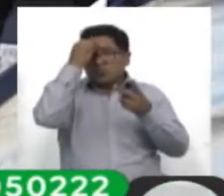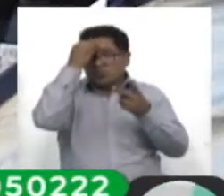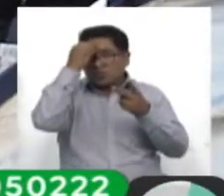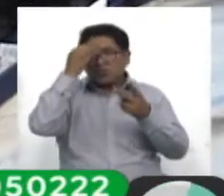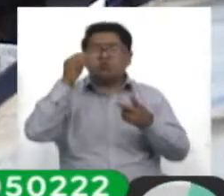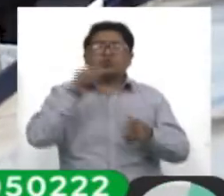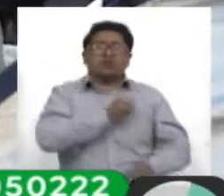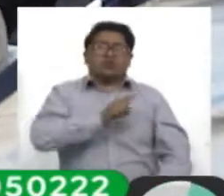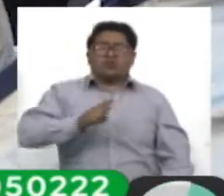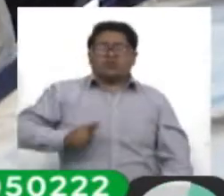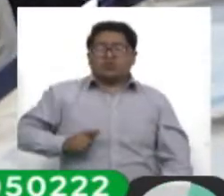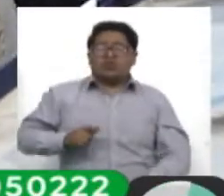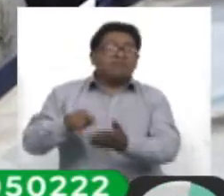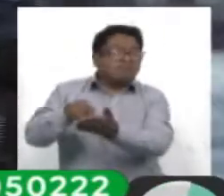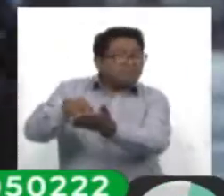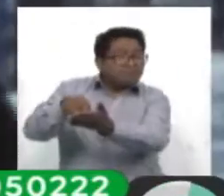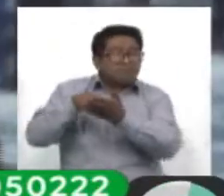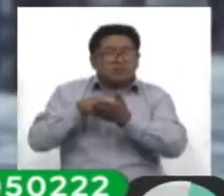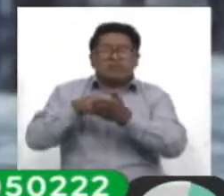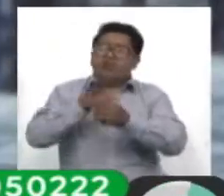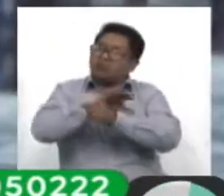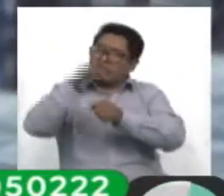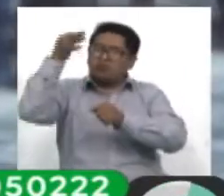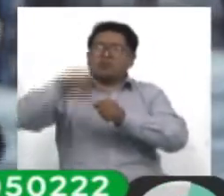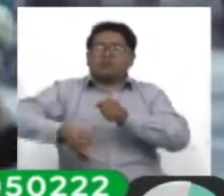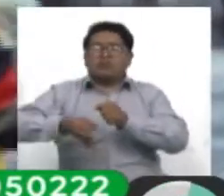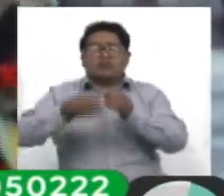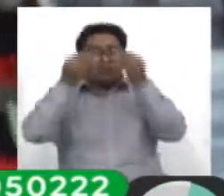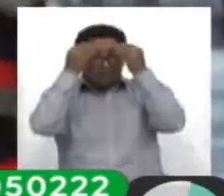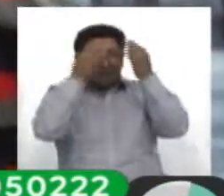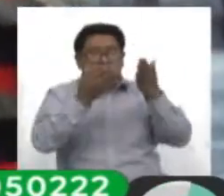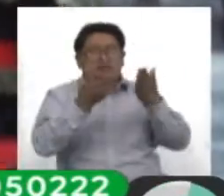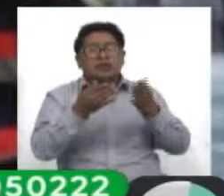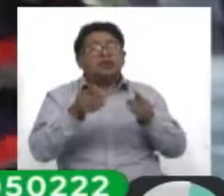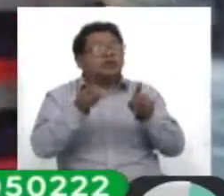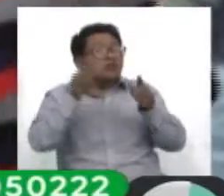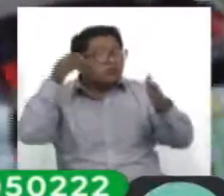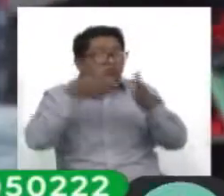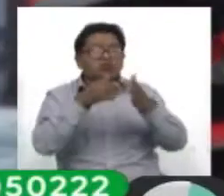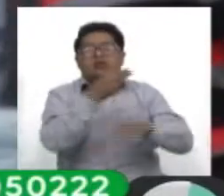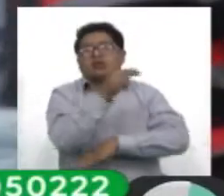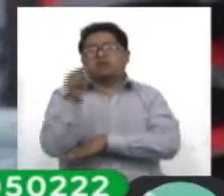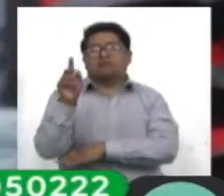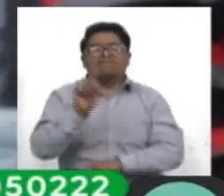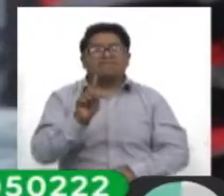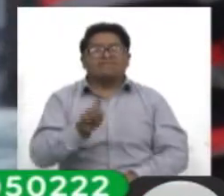donde lo único que piden es el cumplimiento de sus demandas y no afectar al medio ambiente.